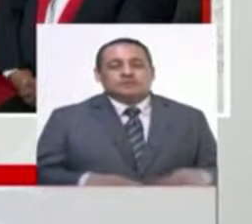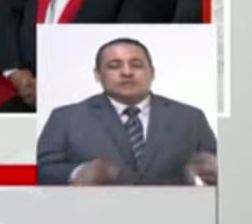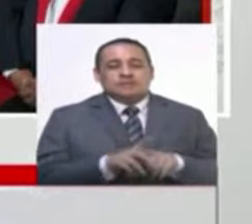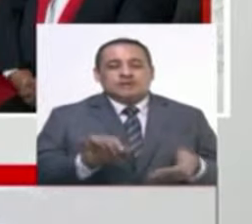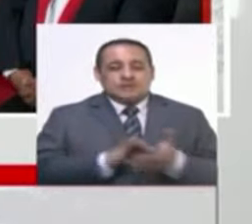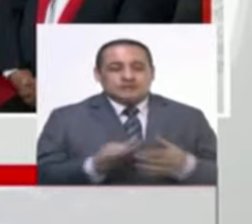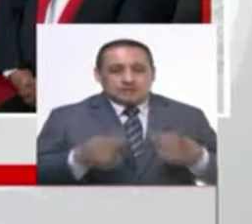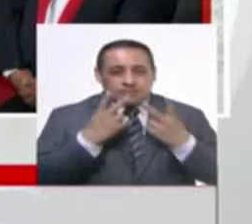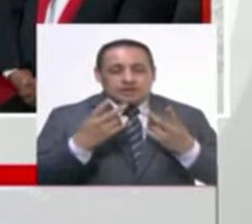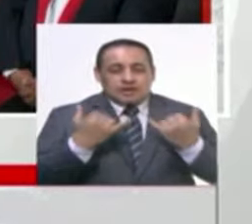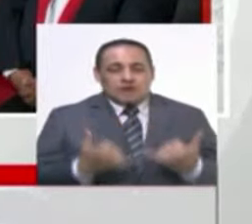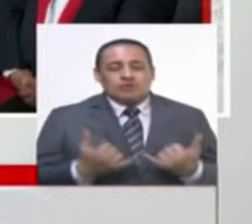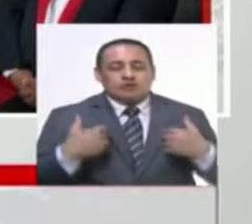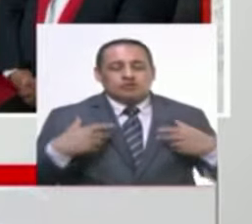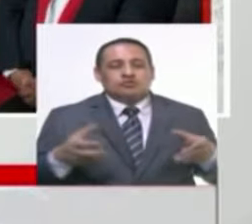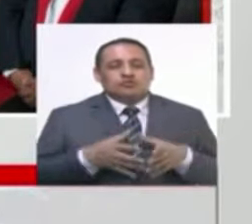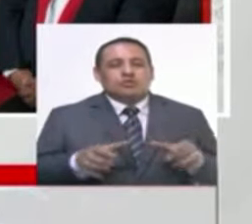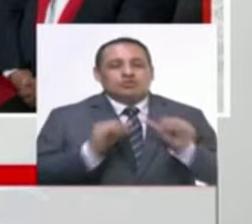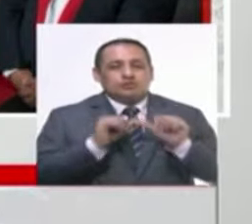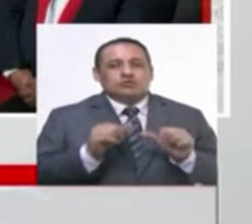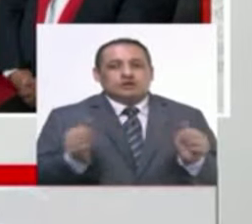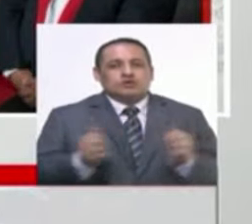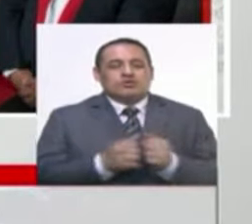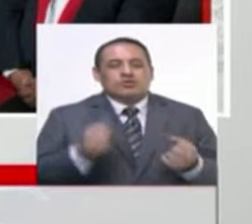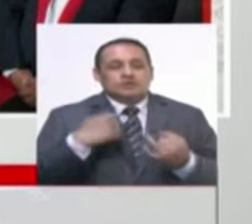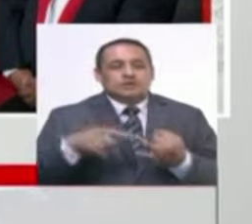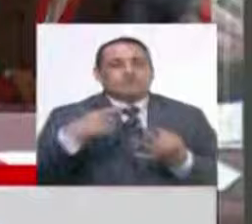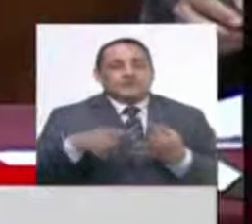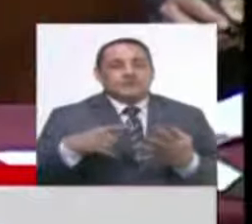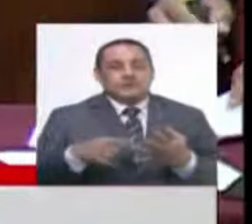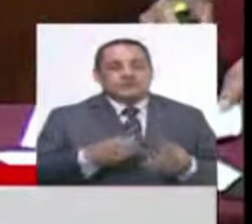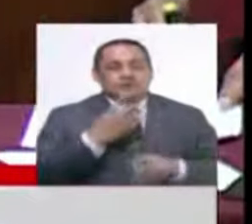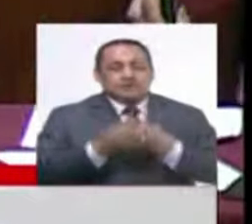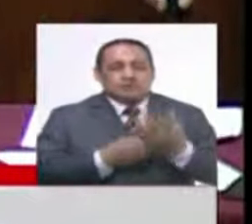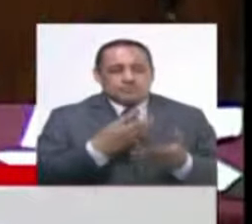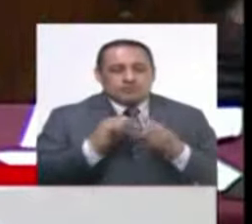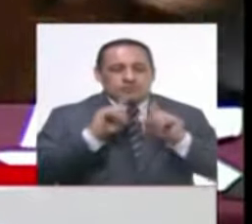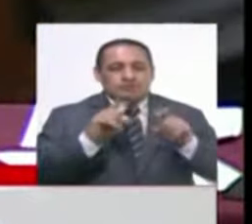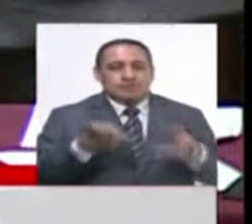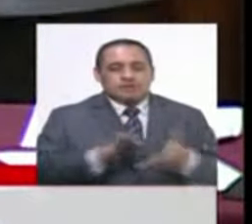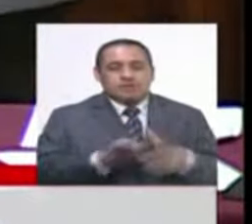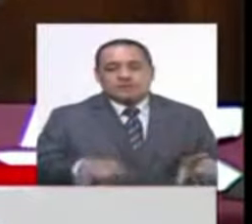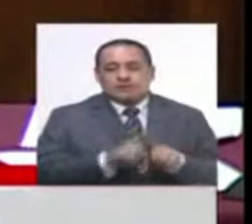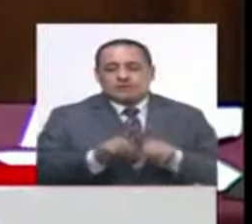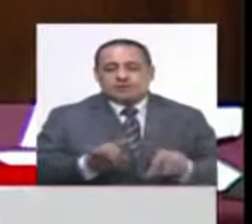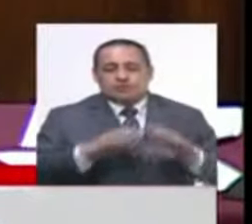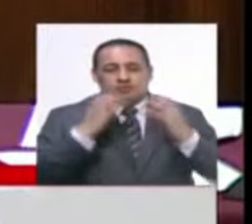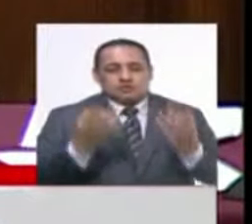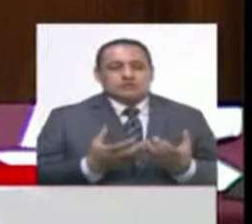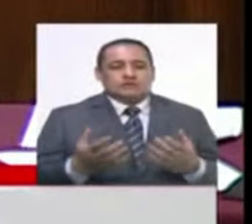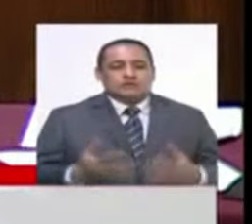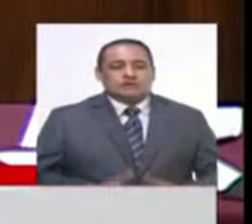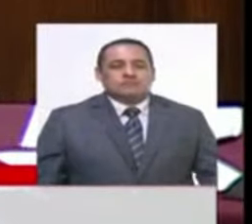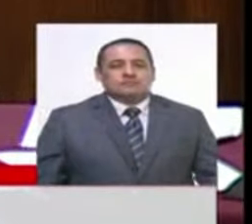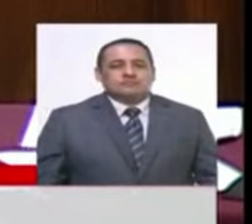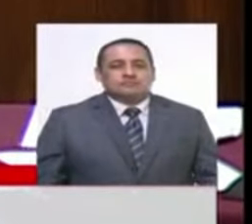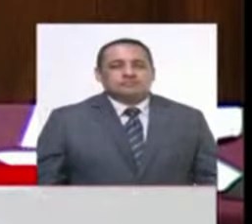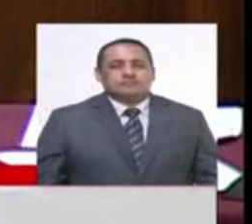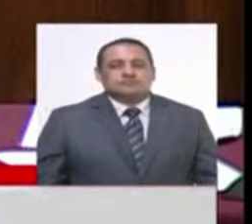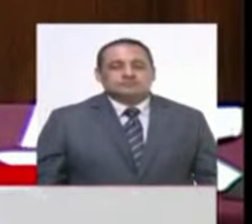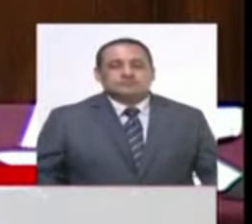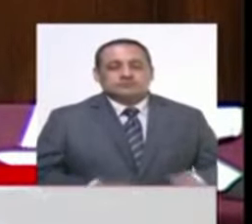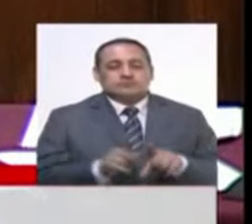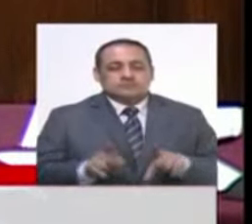así, vamos a seguir con las preguntas que vienen haciendo los señores congresistas.